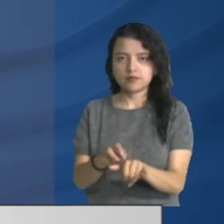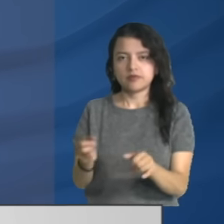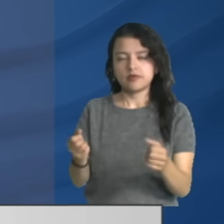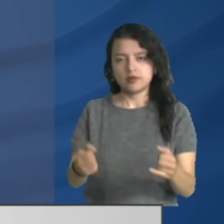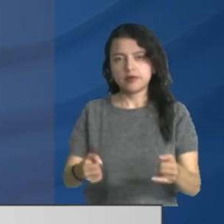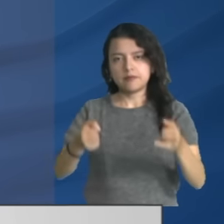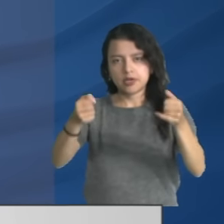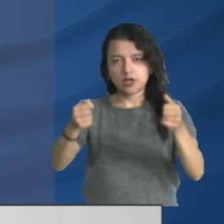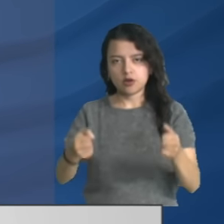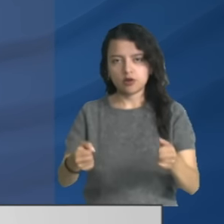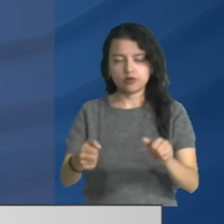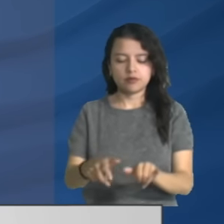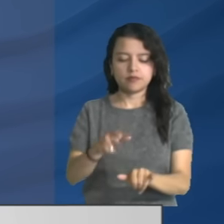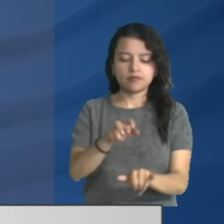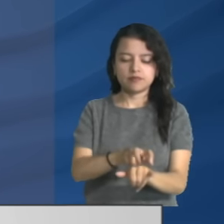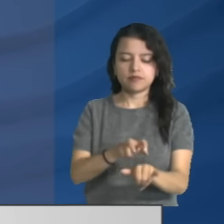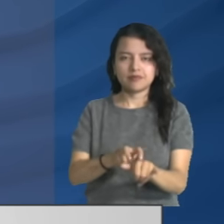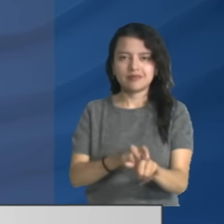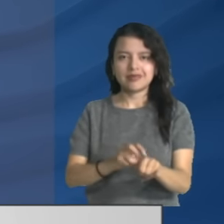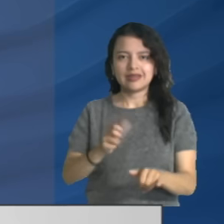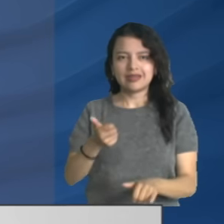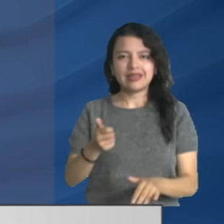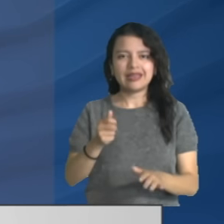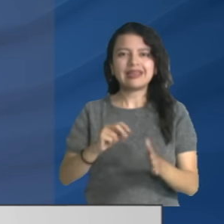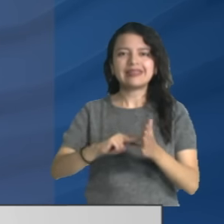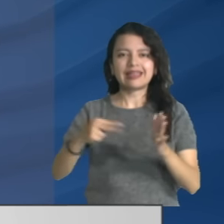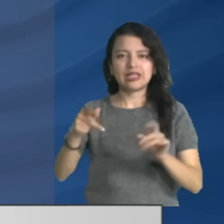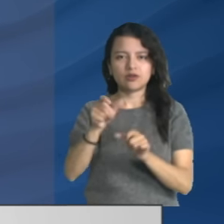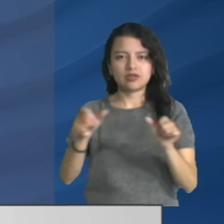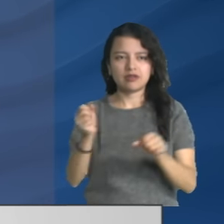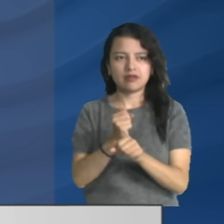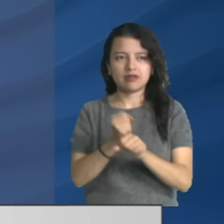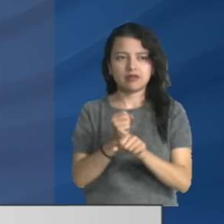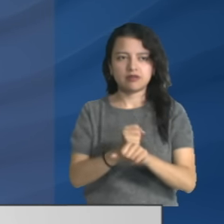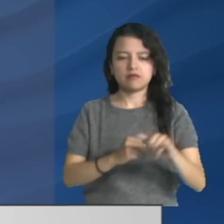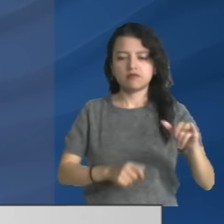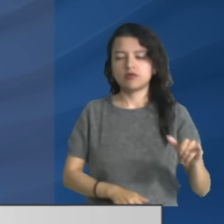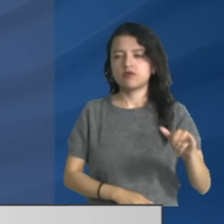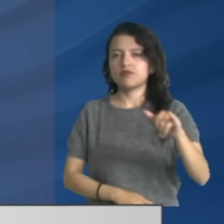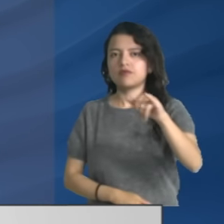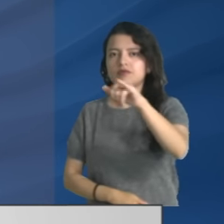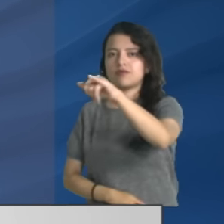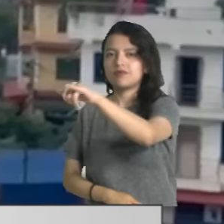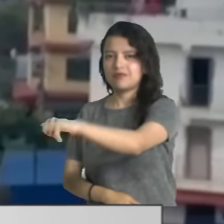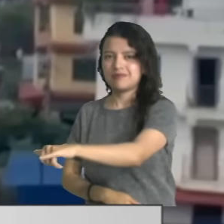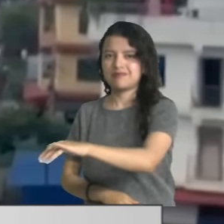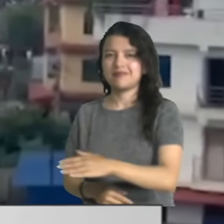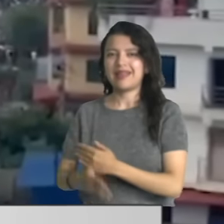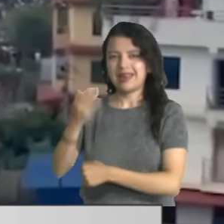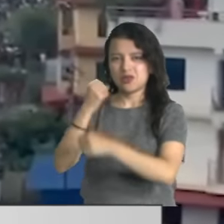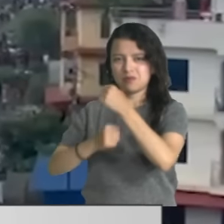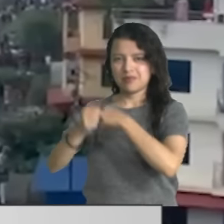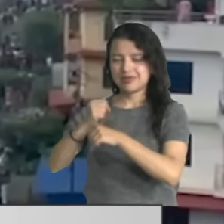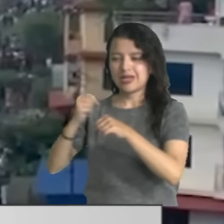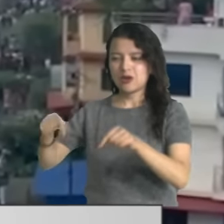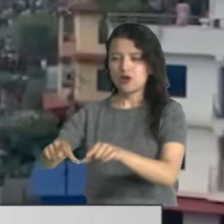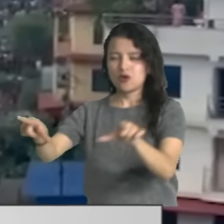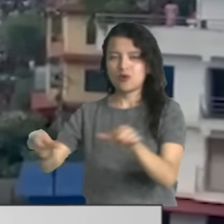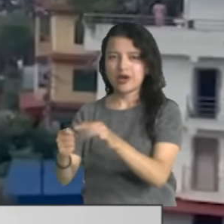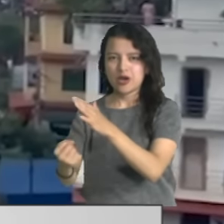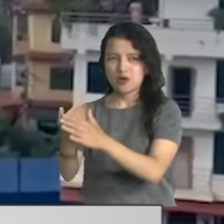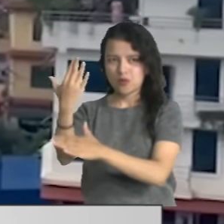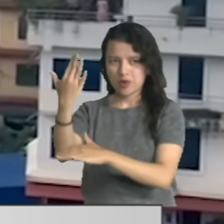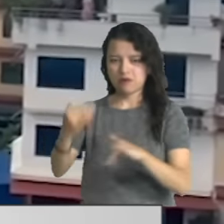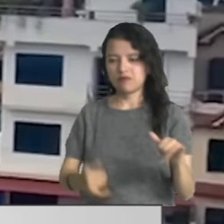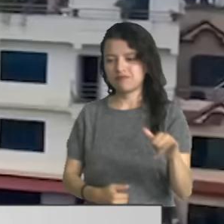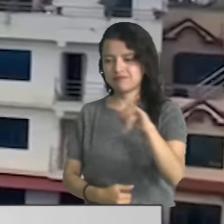técnicos, se dirigía a un mantenimiento regular en el nuevo aeropuerto de Pokhara, en Nepal, inaugurado en enero del año pasado y equipado con hangares